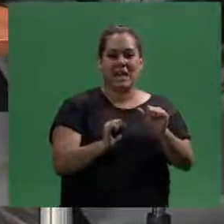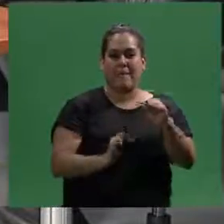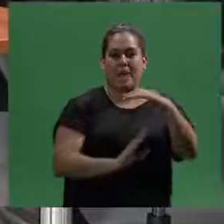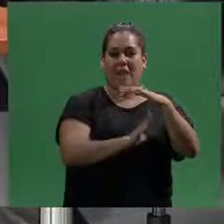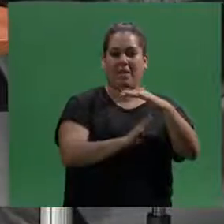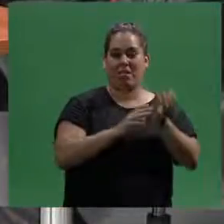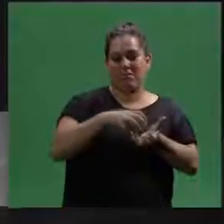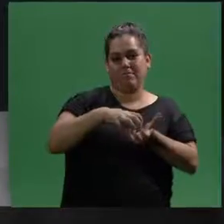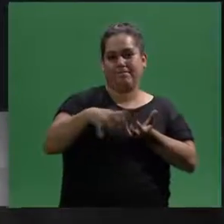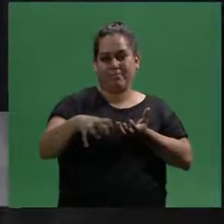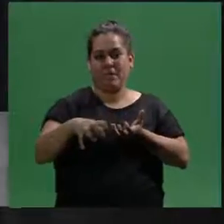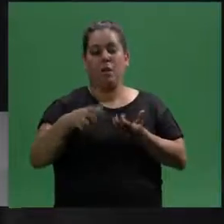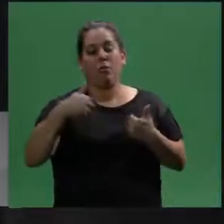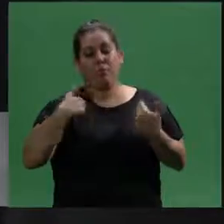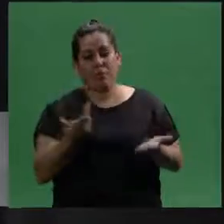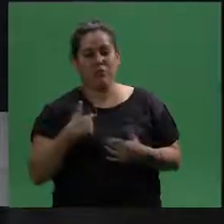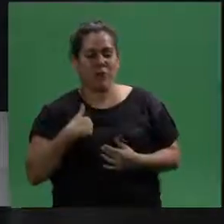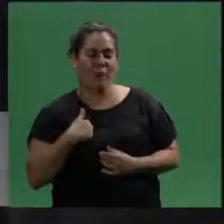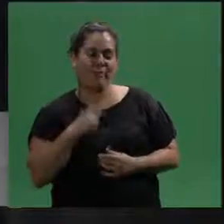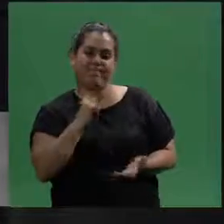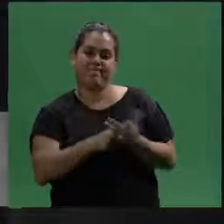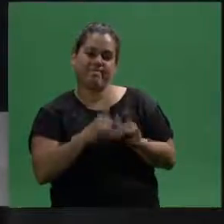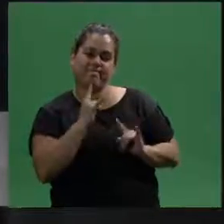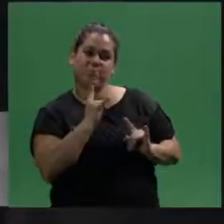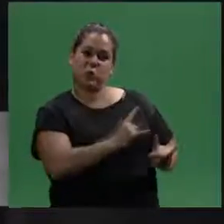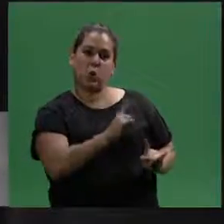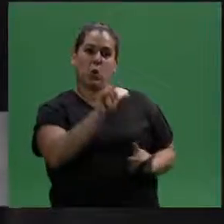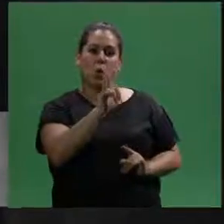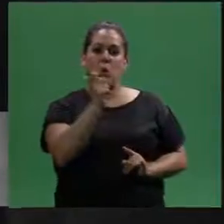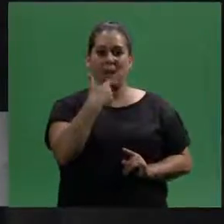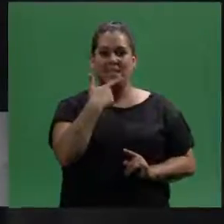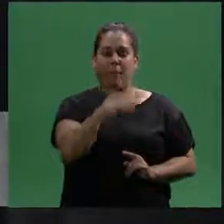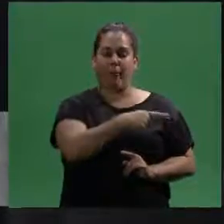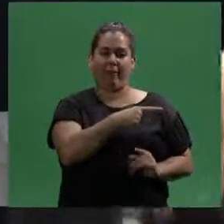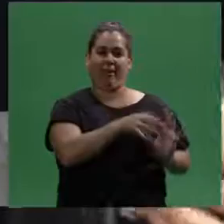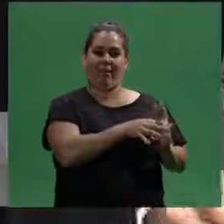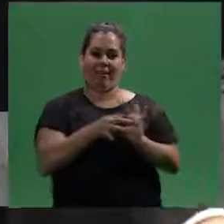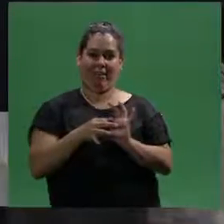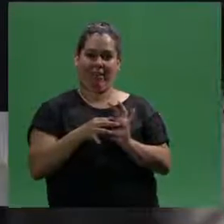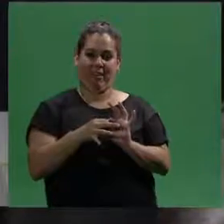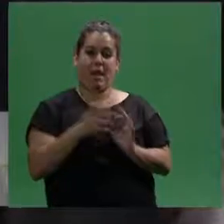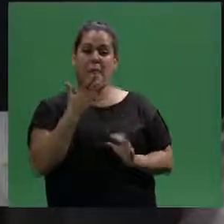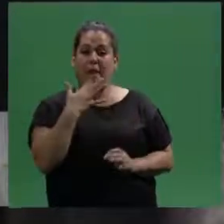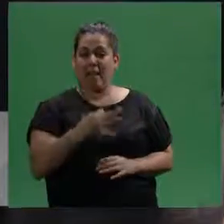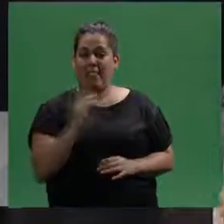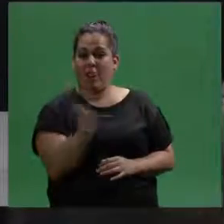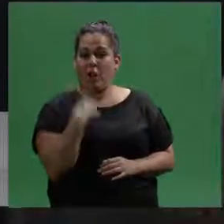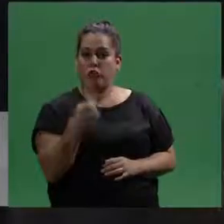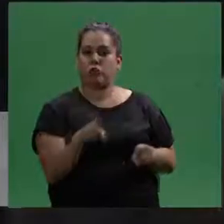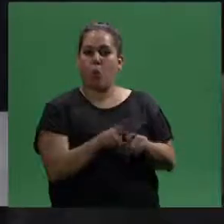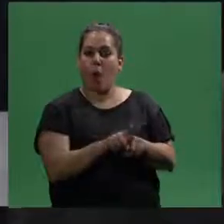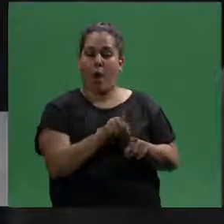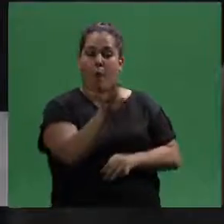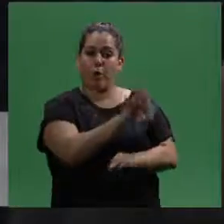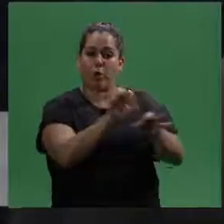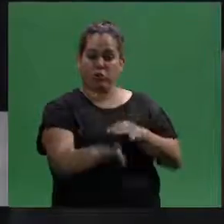eso yo le había cedido gentilmente la palabra a Lucas al inicio de la reunión, porque en realidad nosotros